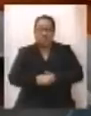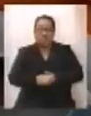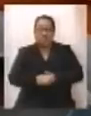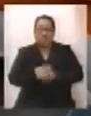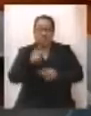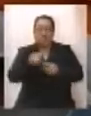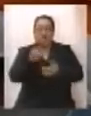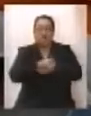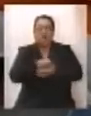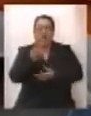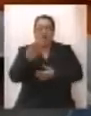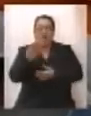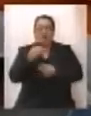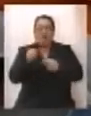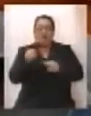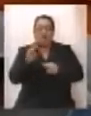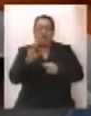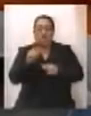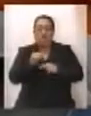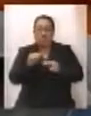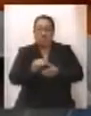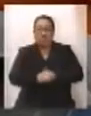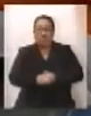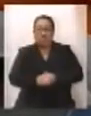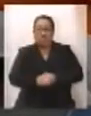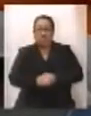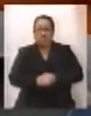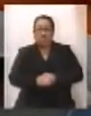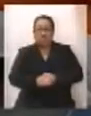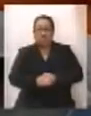que pagan renta de cuarta y quinta categoría.